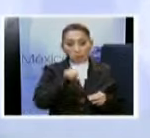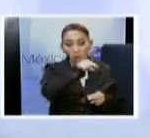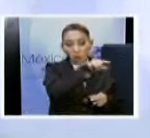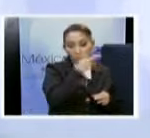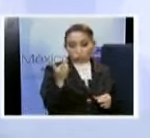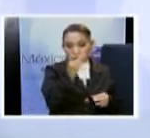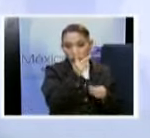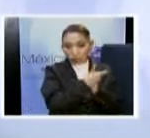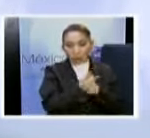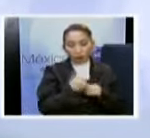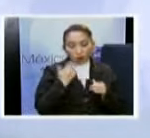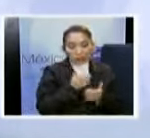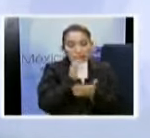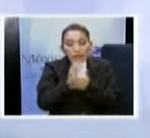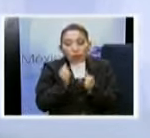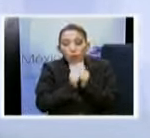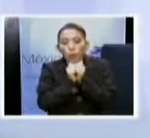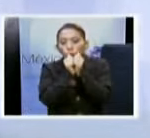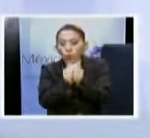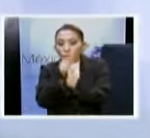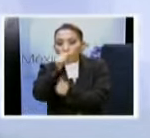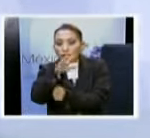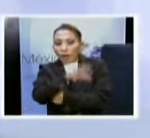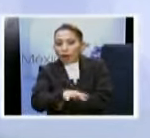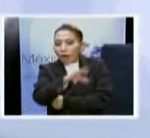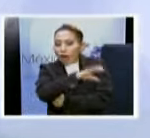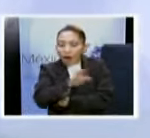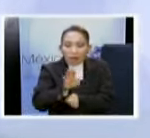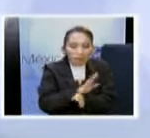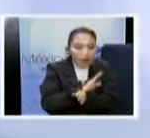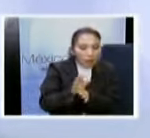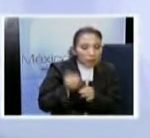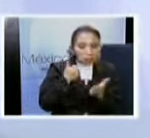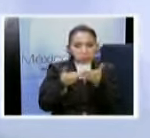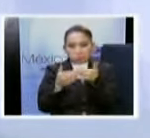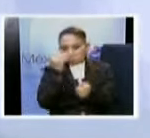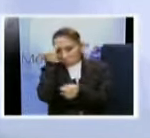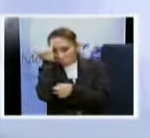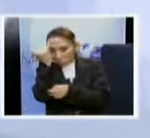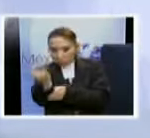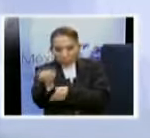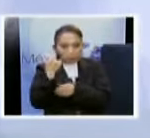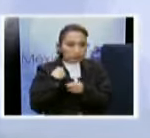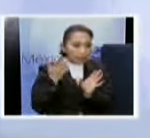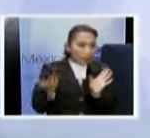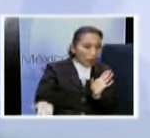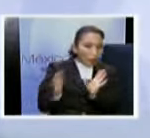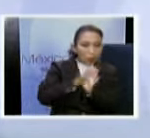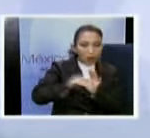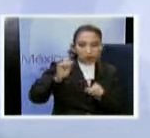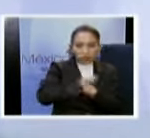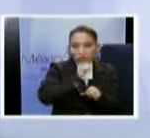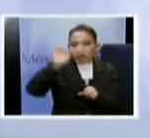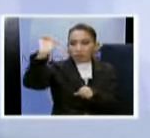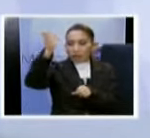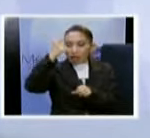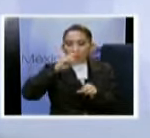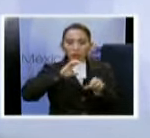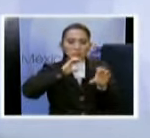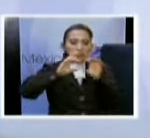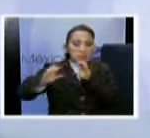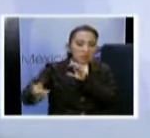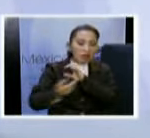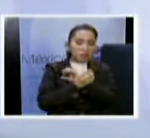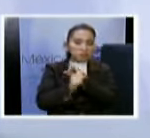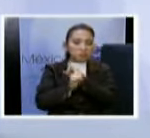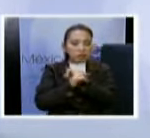dos países por incursionar juntos en sectores que privilegian la innovación aeroespacial, automotriz, tecnologías de información,